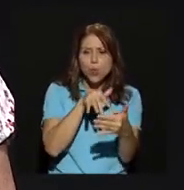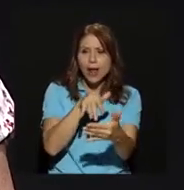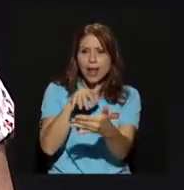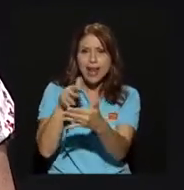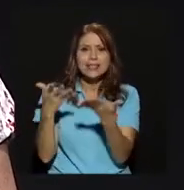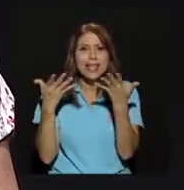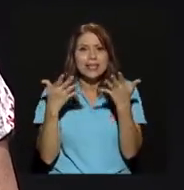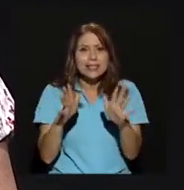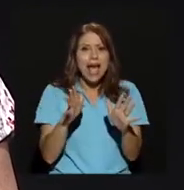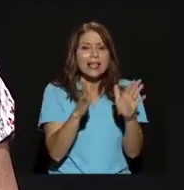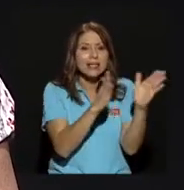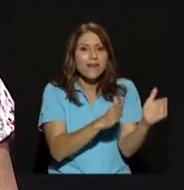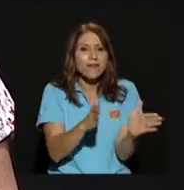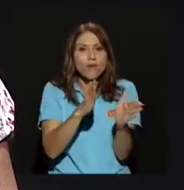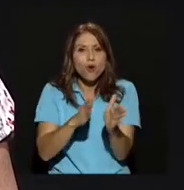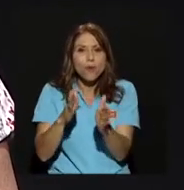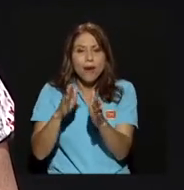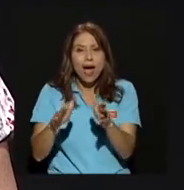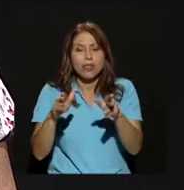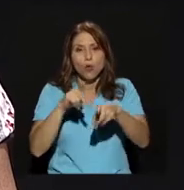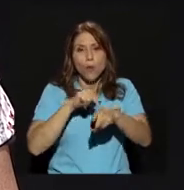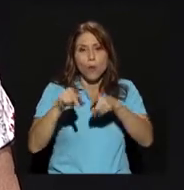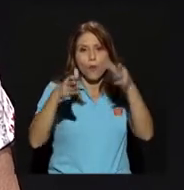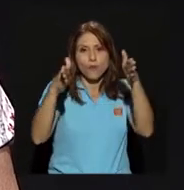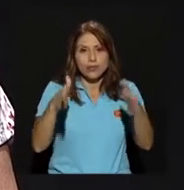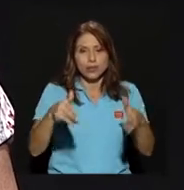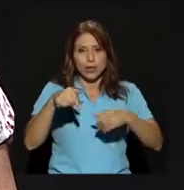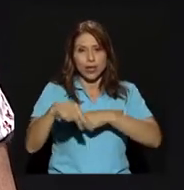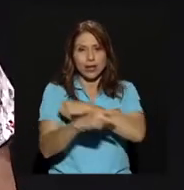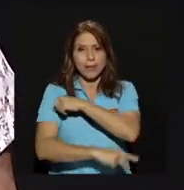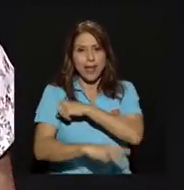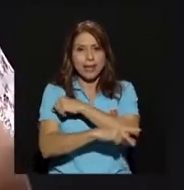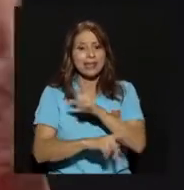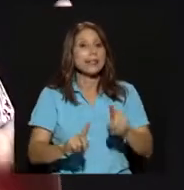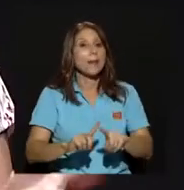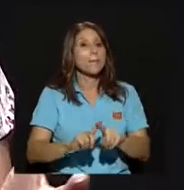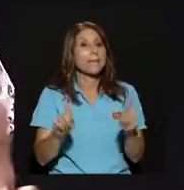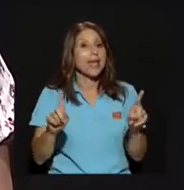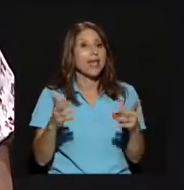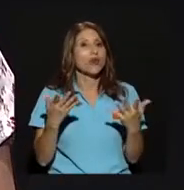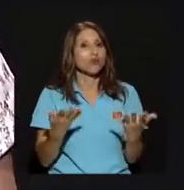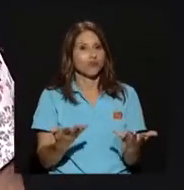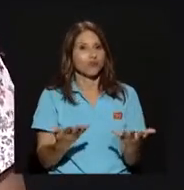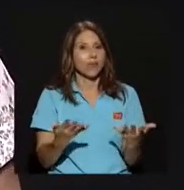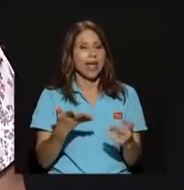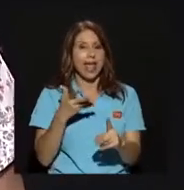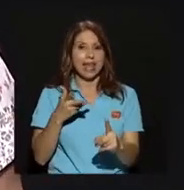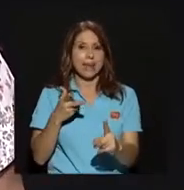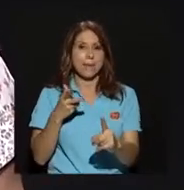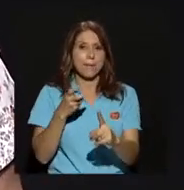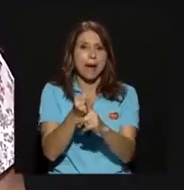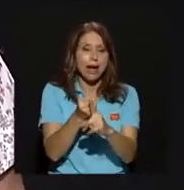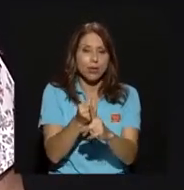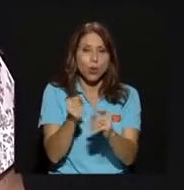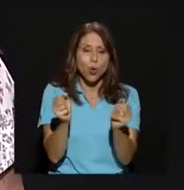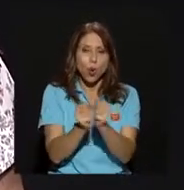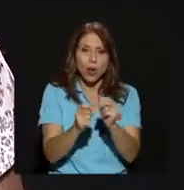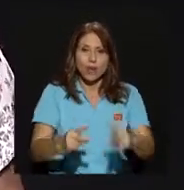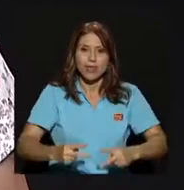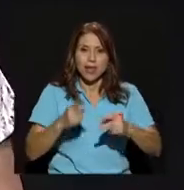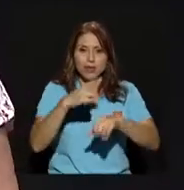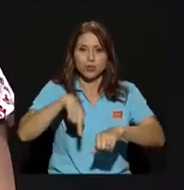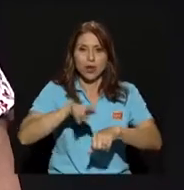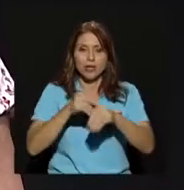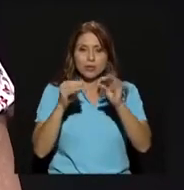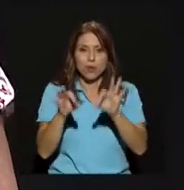personal en el país, pero en el caso del impacto que ha tenido con la vida nacional es muy